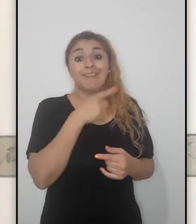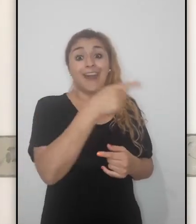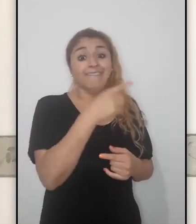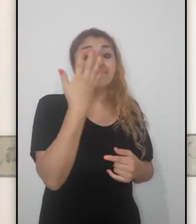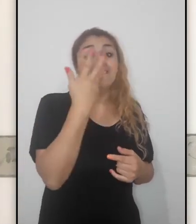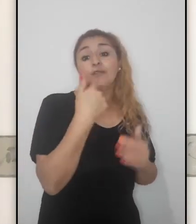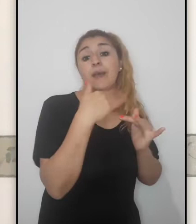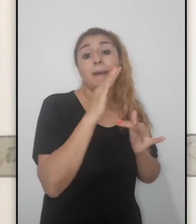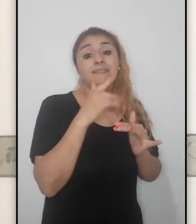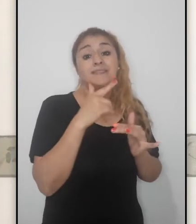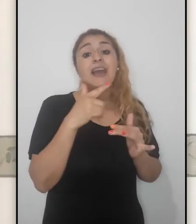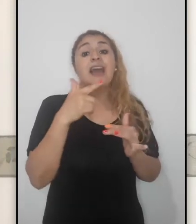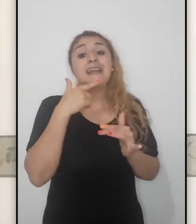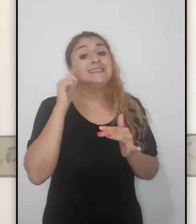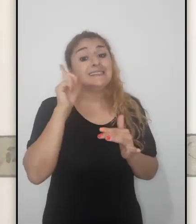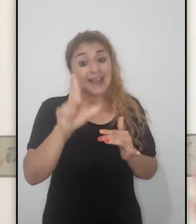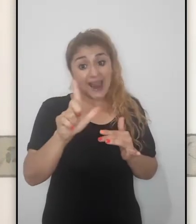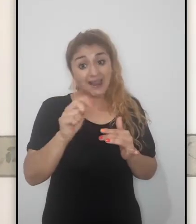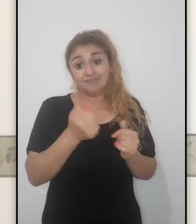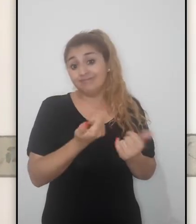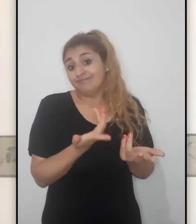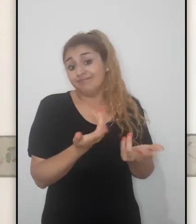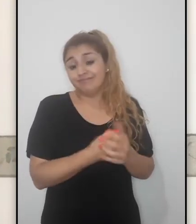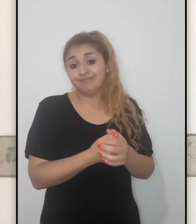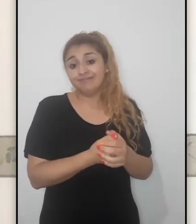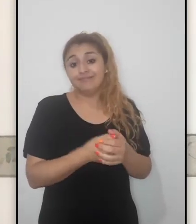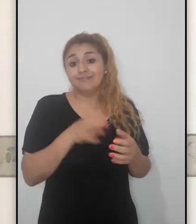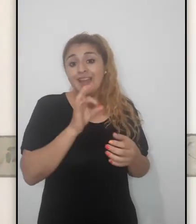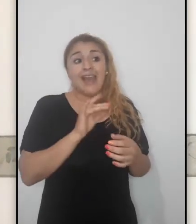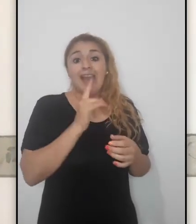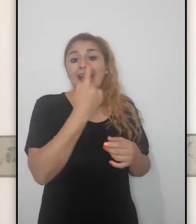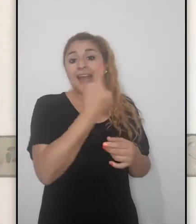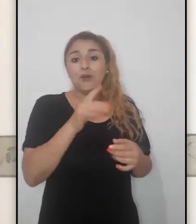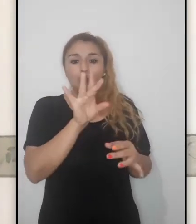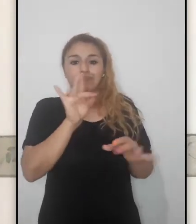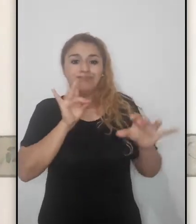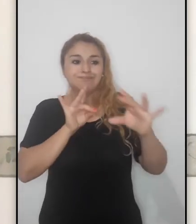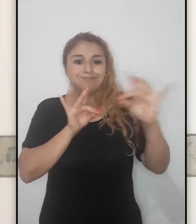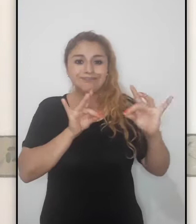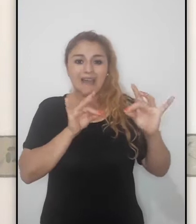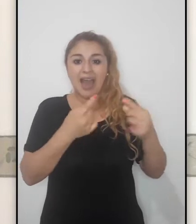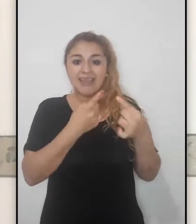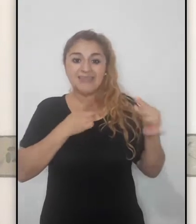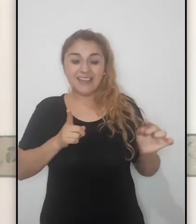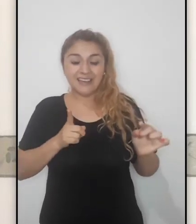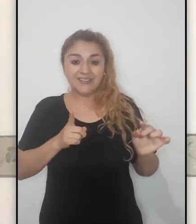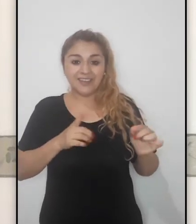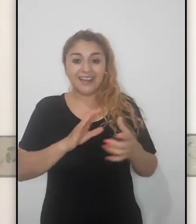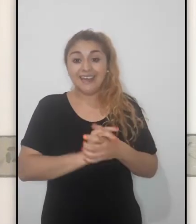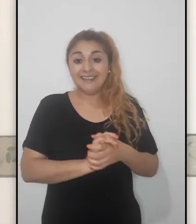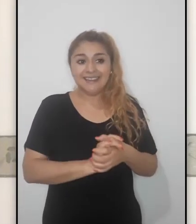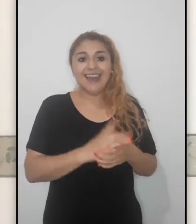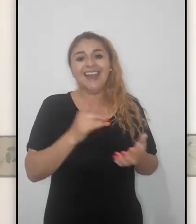nuestros votos cuando hay elecciones nos diferencian y muchas veces también nos confrontan